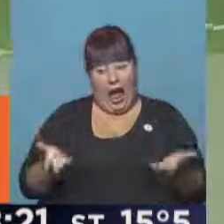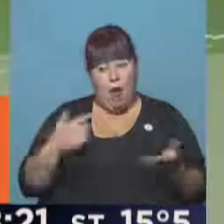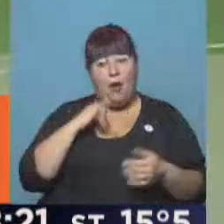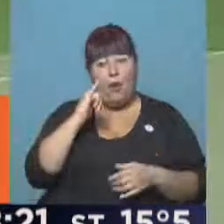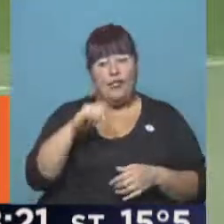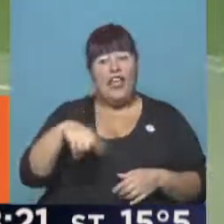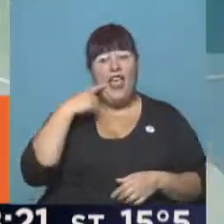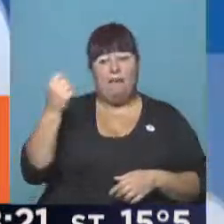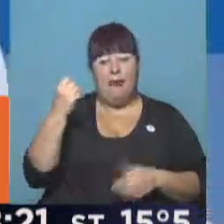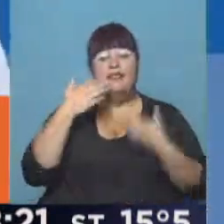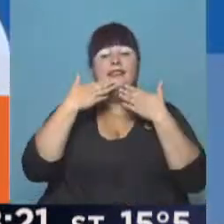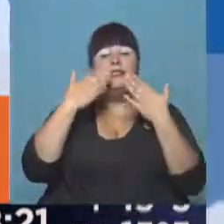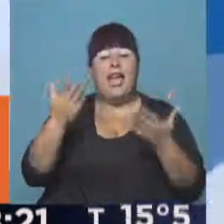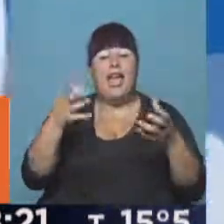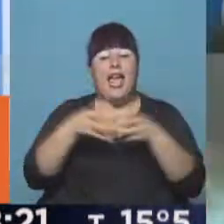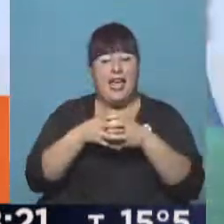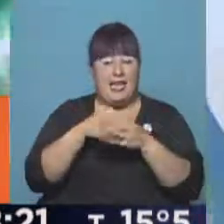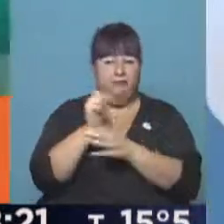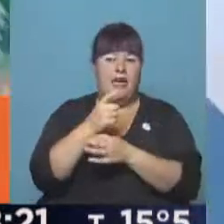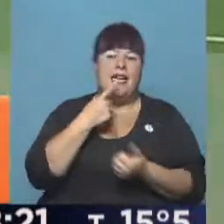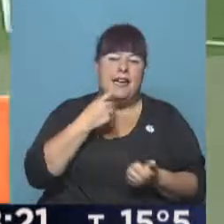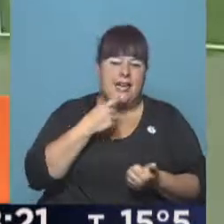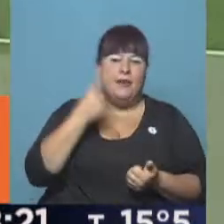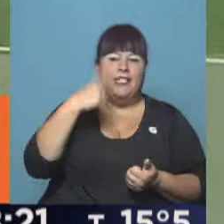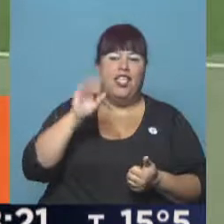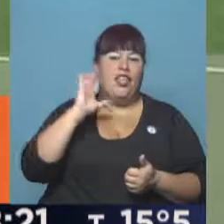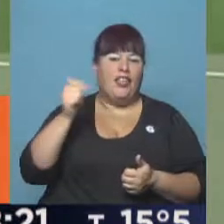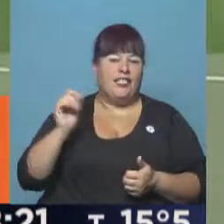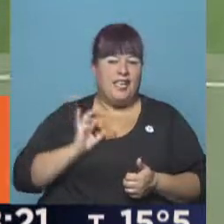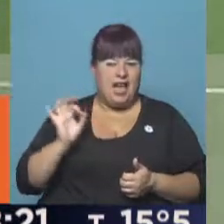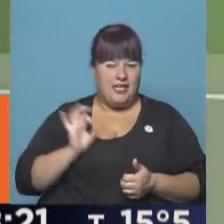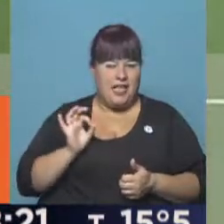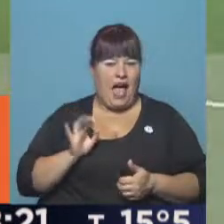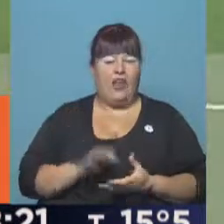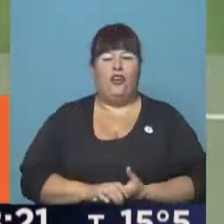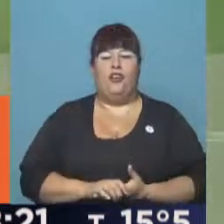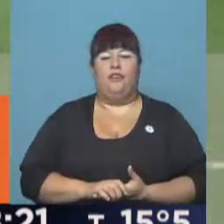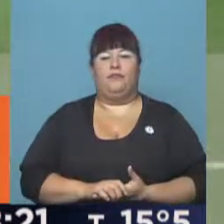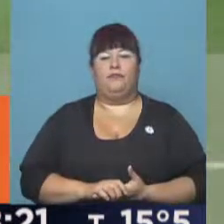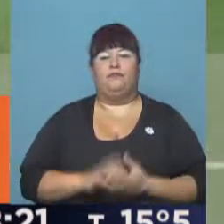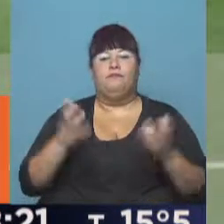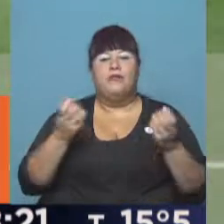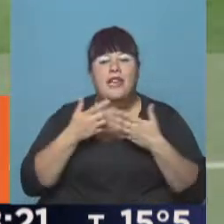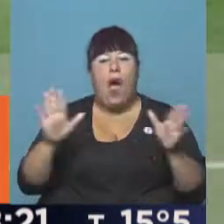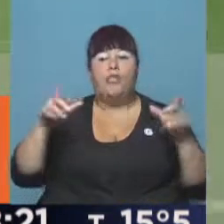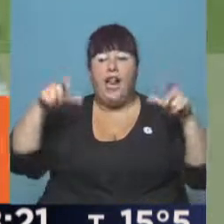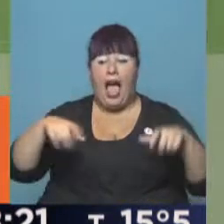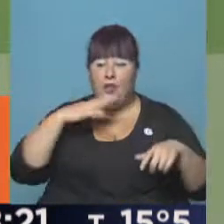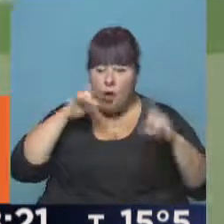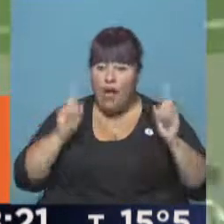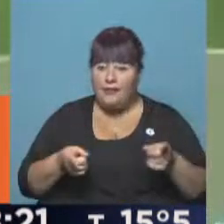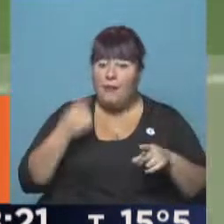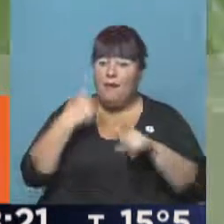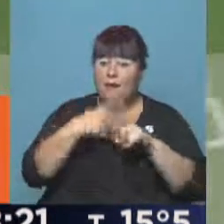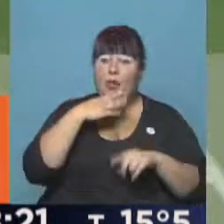Día de la Patria saludar a los equipos grandes como River, 116 años de vida. La inauguración de la Bombonera, también tienen para